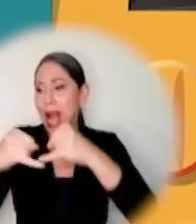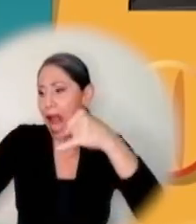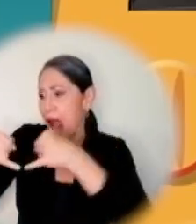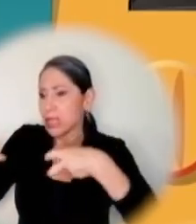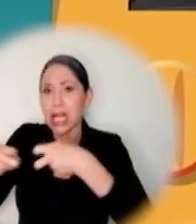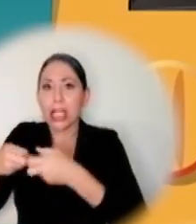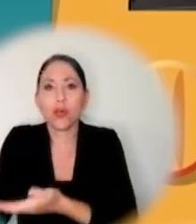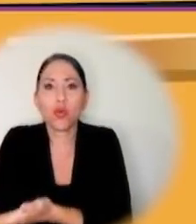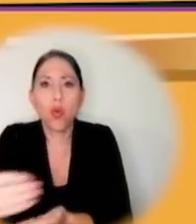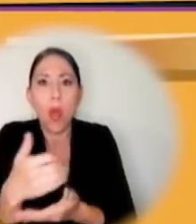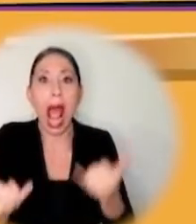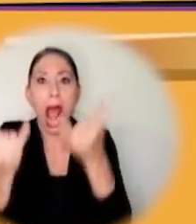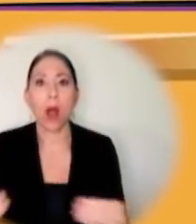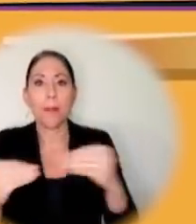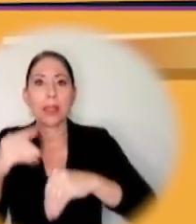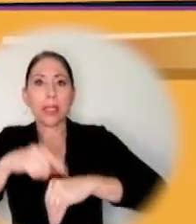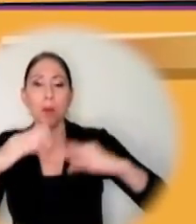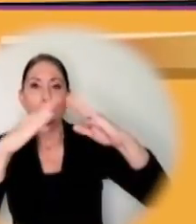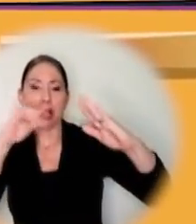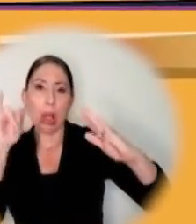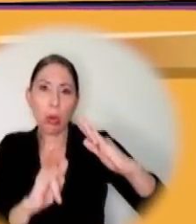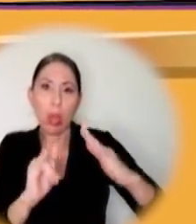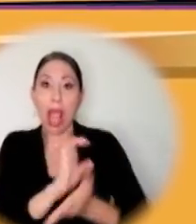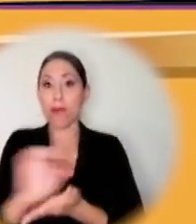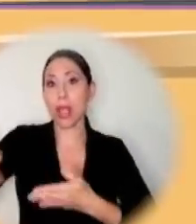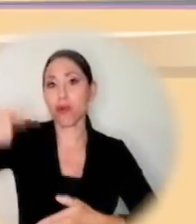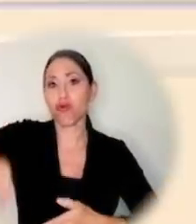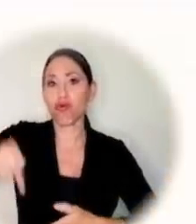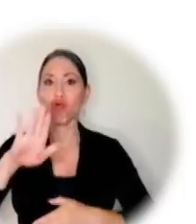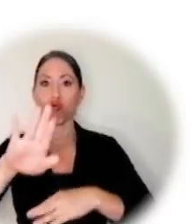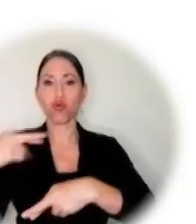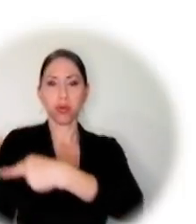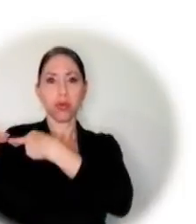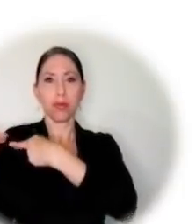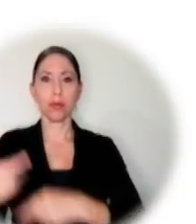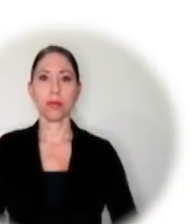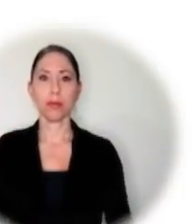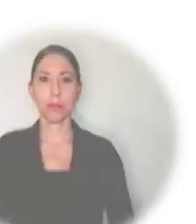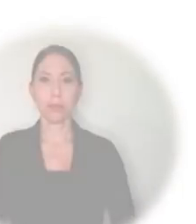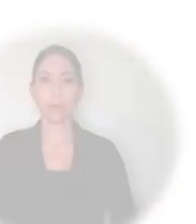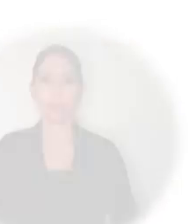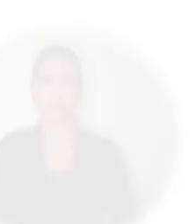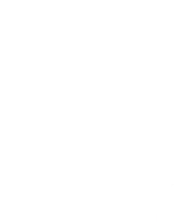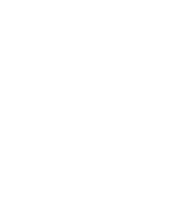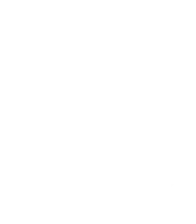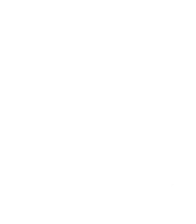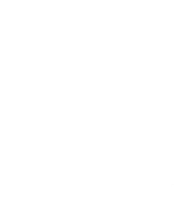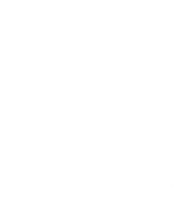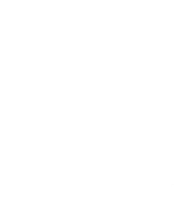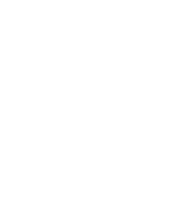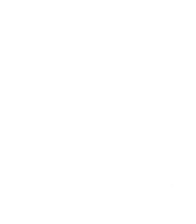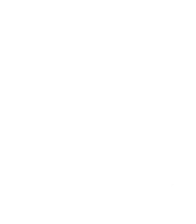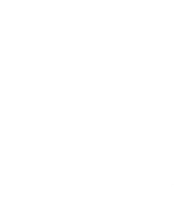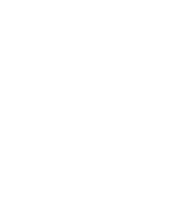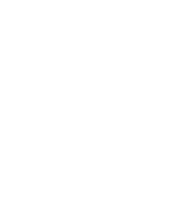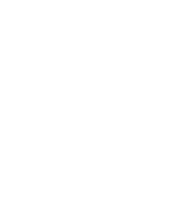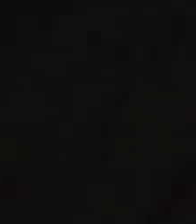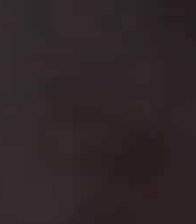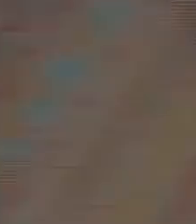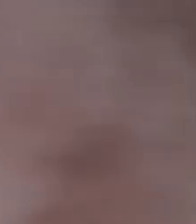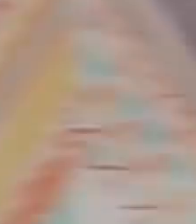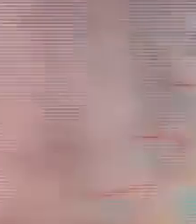cables eléctricos. Ahora que están más en casa, evitar los riesgos es su responsabilidad. PANI y Gobierno de la